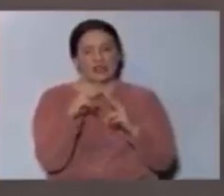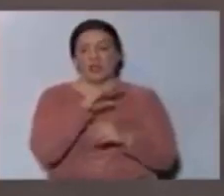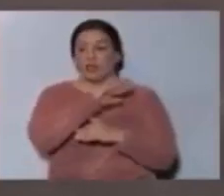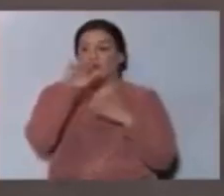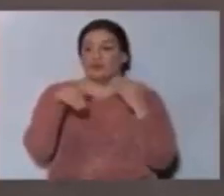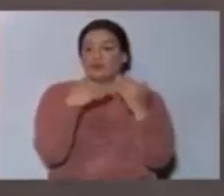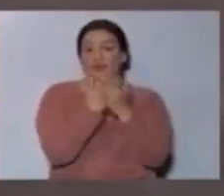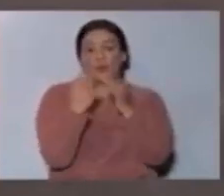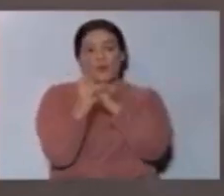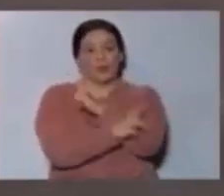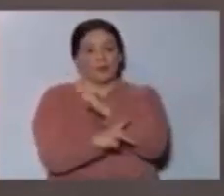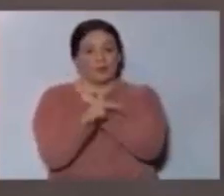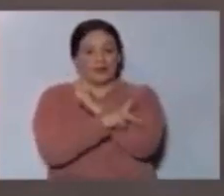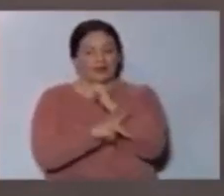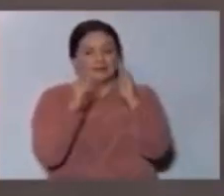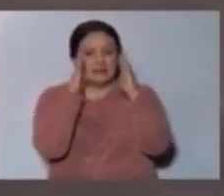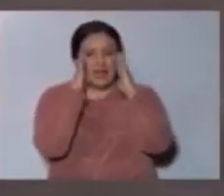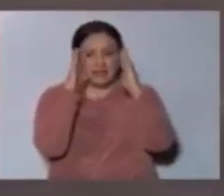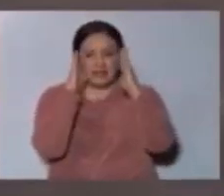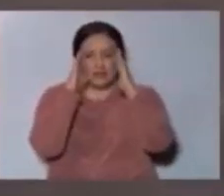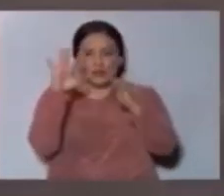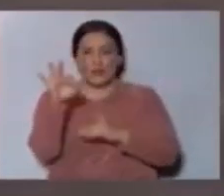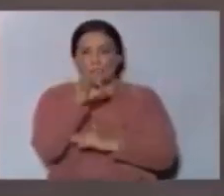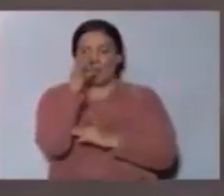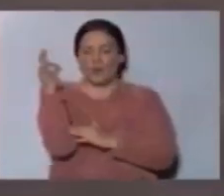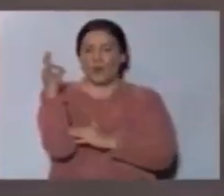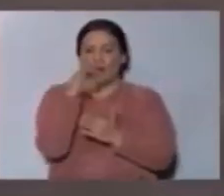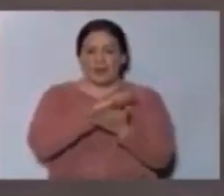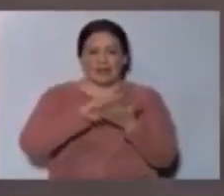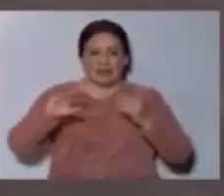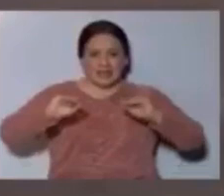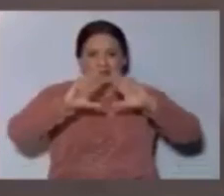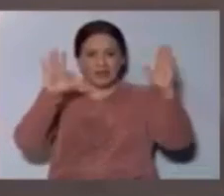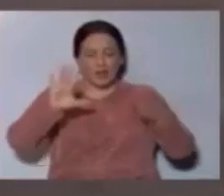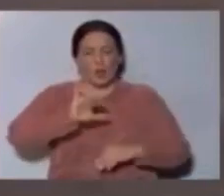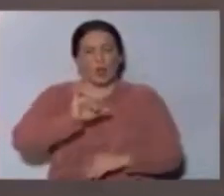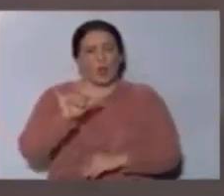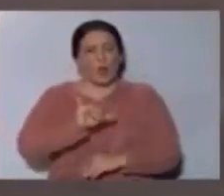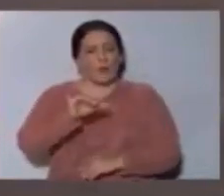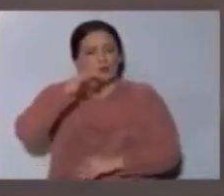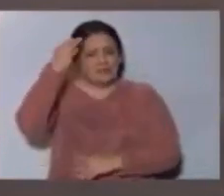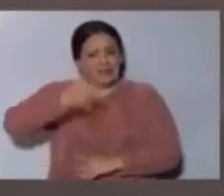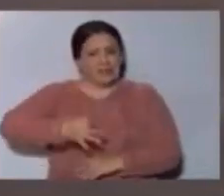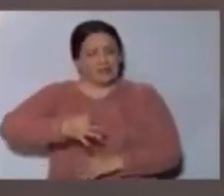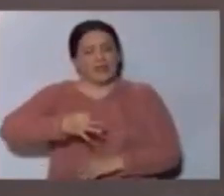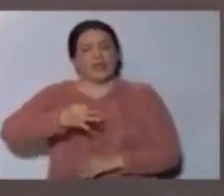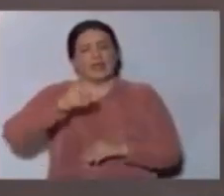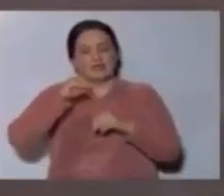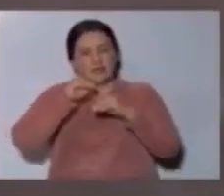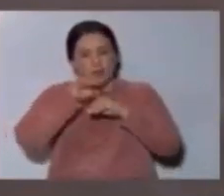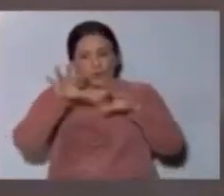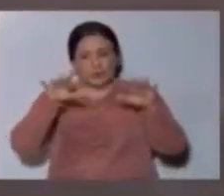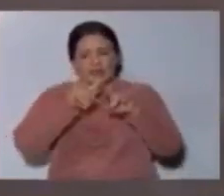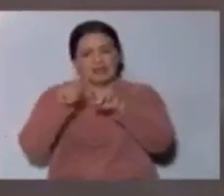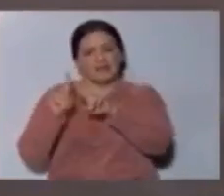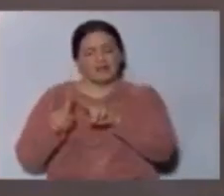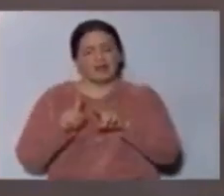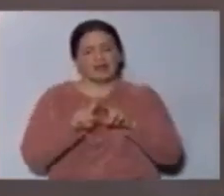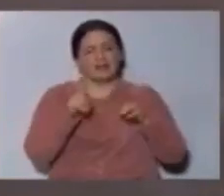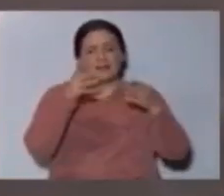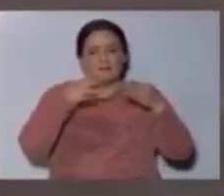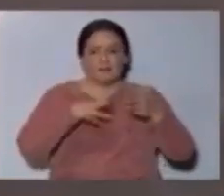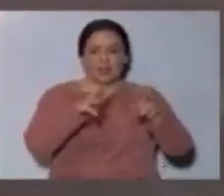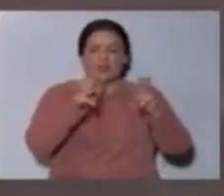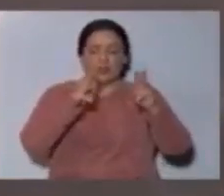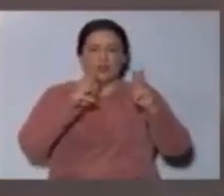el país estaba atento, donde de manera transparente, tal y como debe ser, se transmitía en vivo por diferentes medios a todos